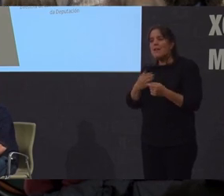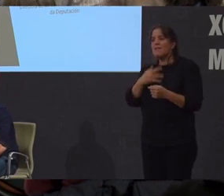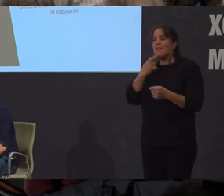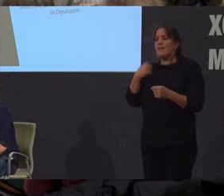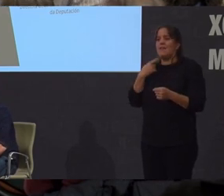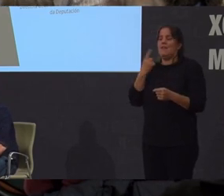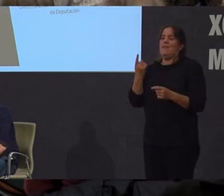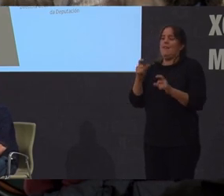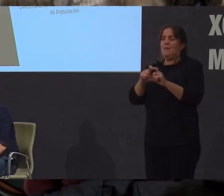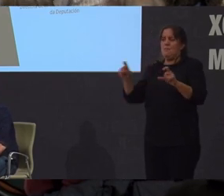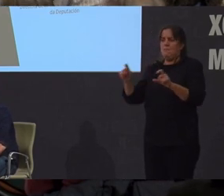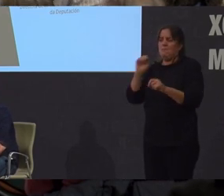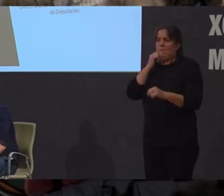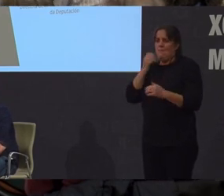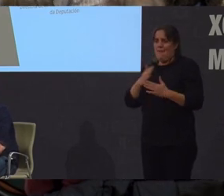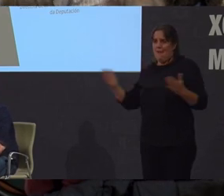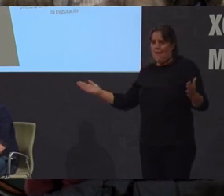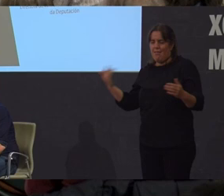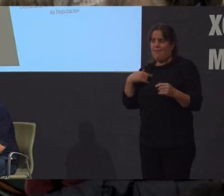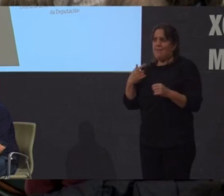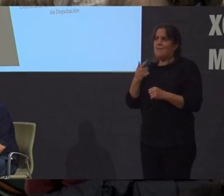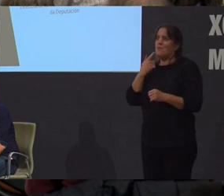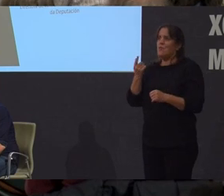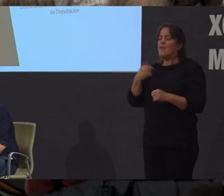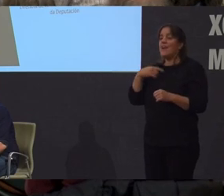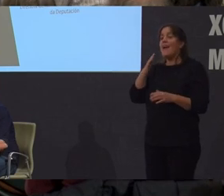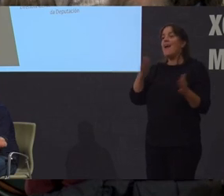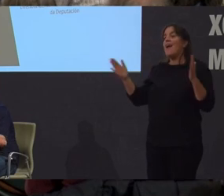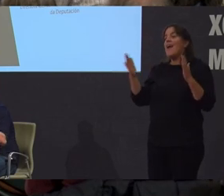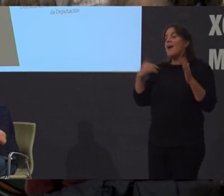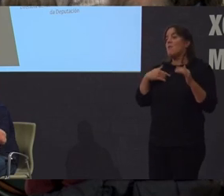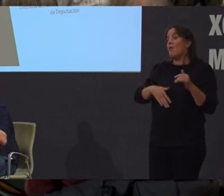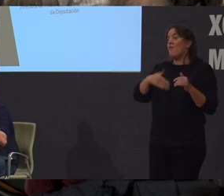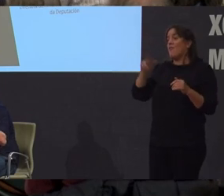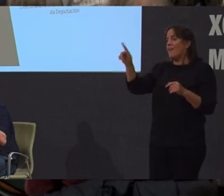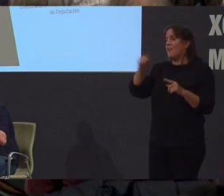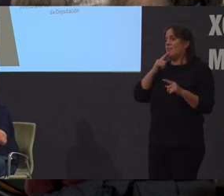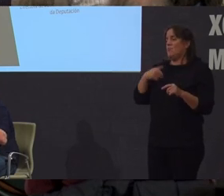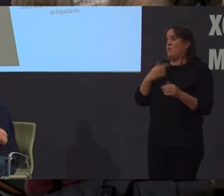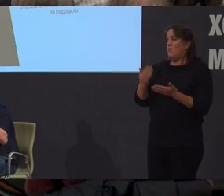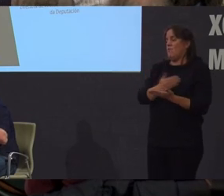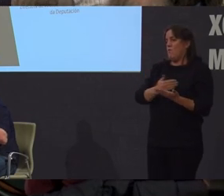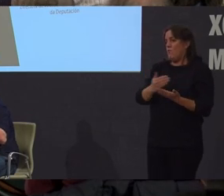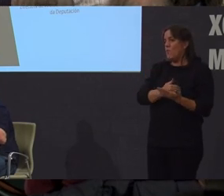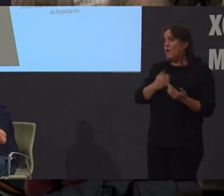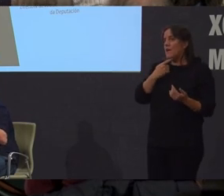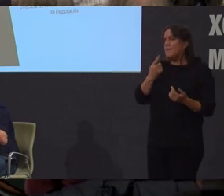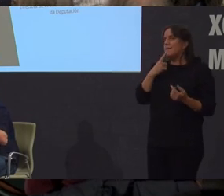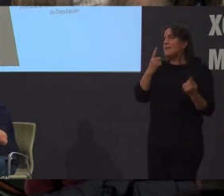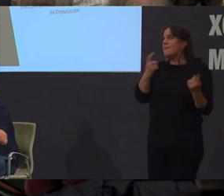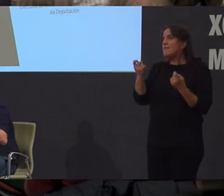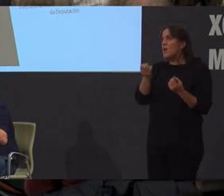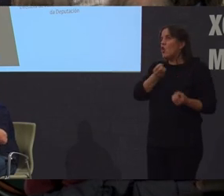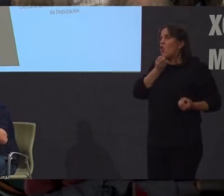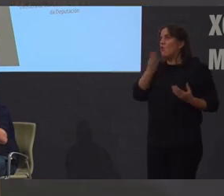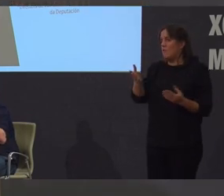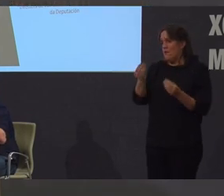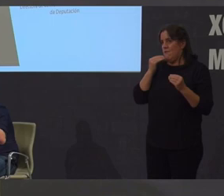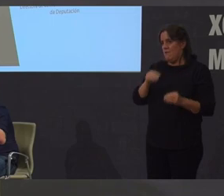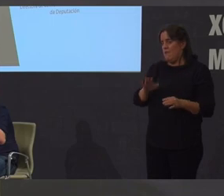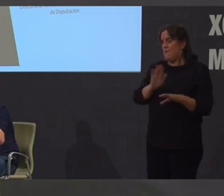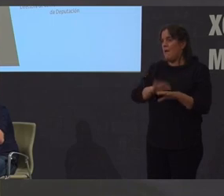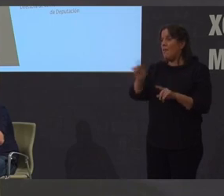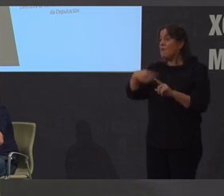oligarquías que se lucraron durante el franquismo, es necesario contar la historia para después, que eso sería encontrar la verdad, para